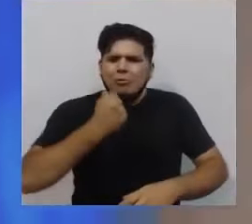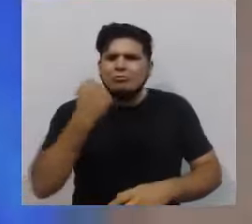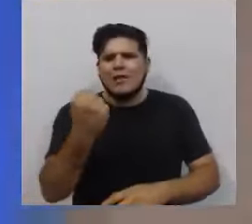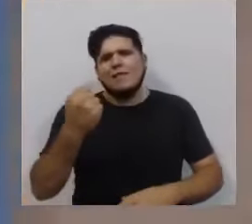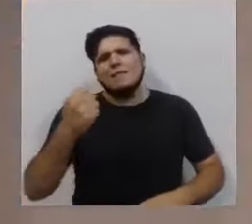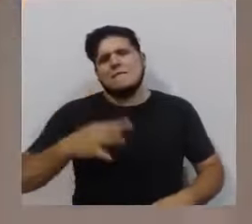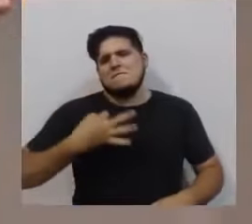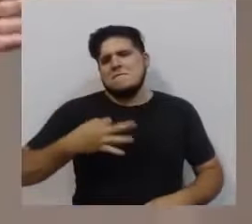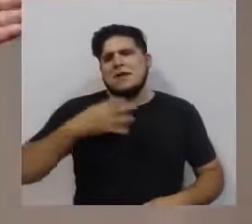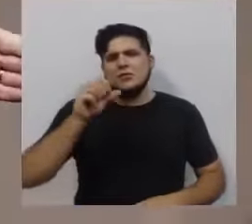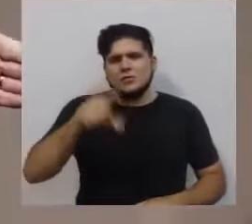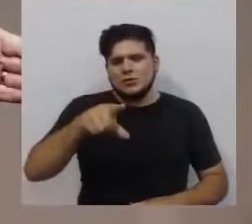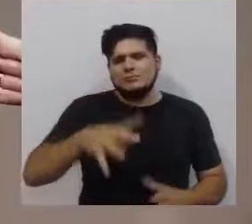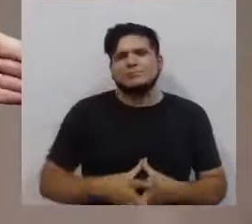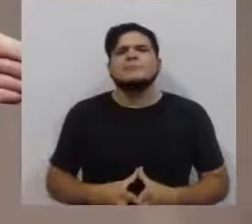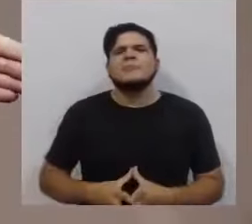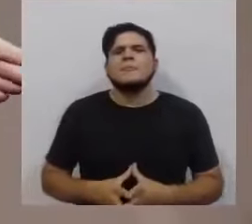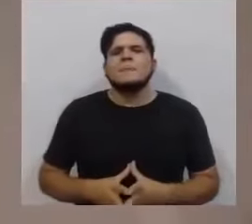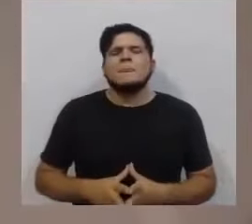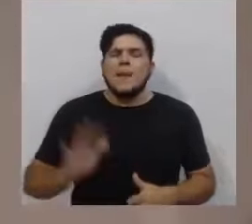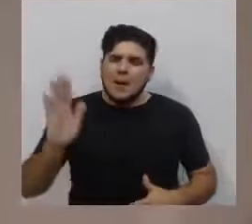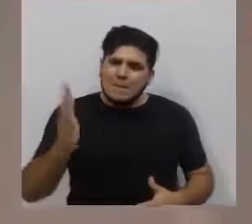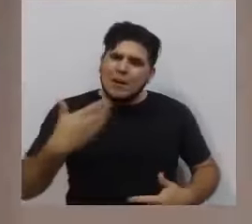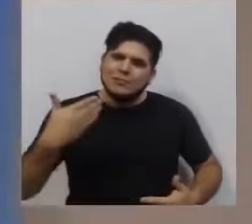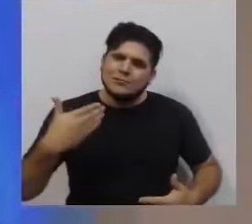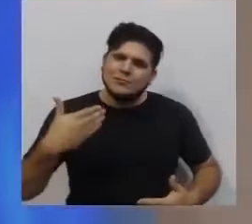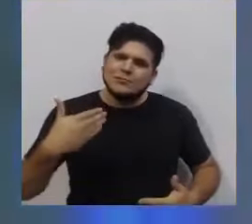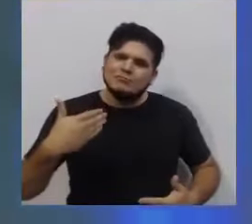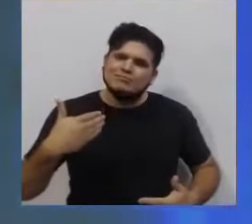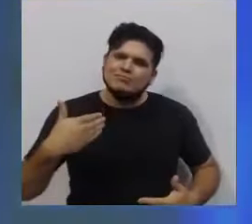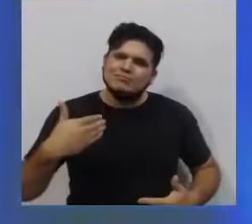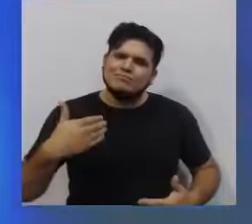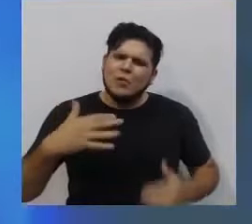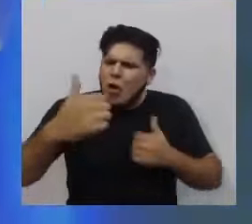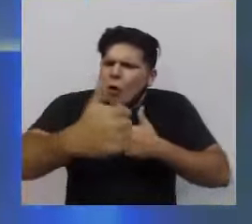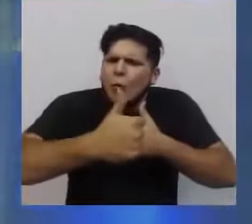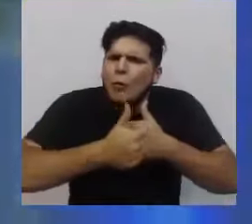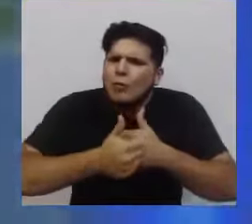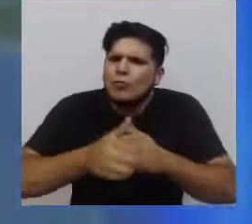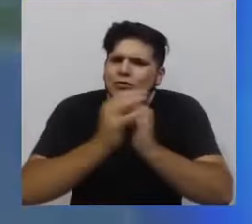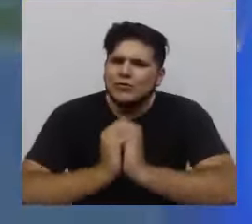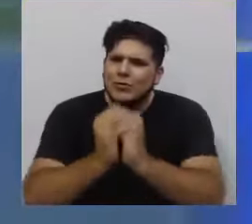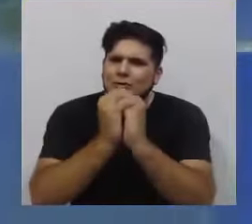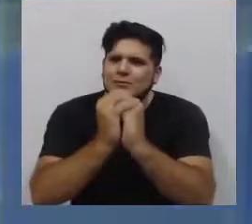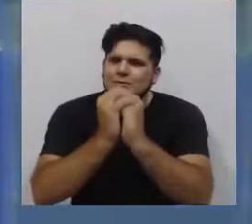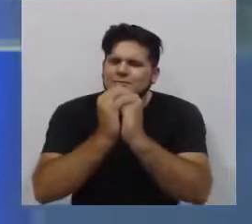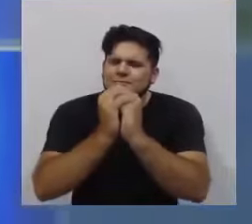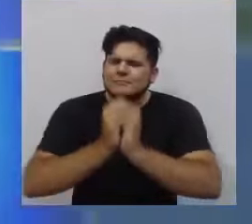oración amado dios escuché tu palabra creí tu